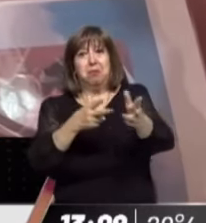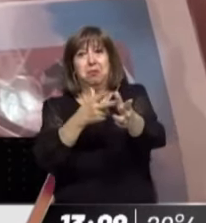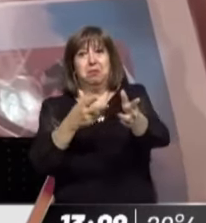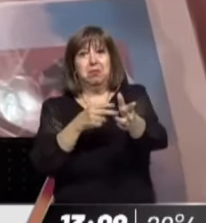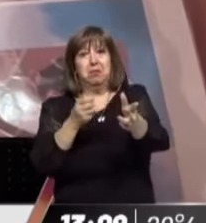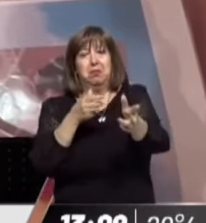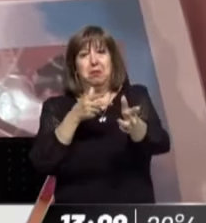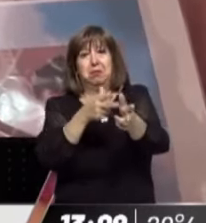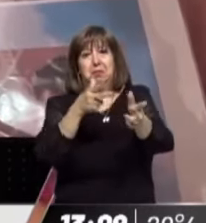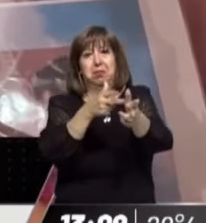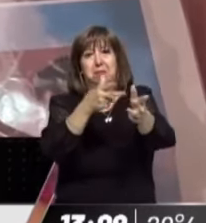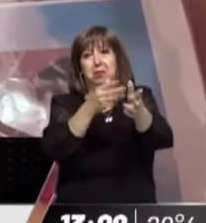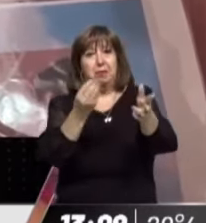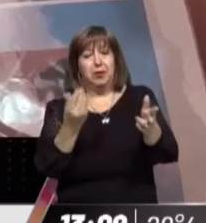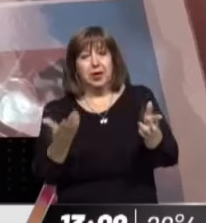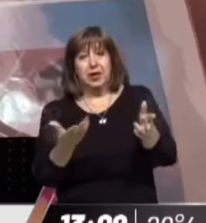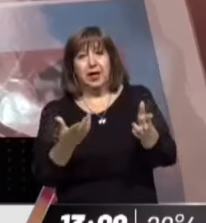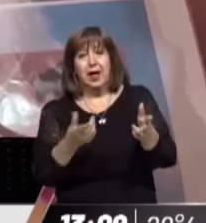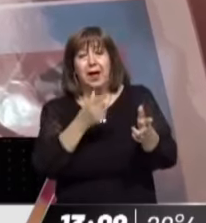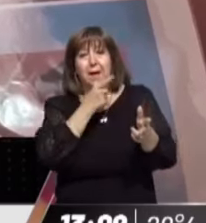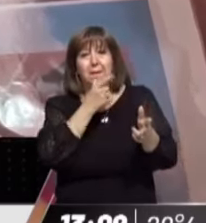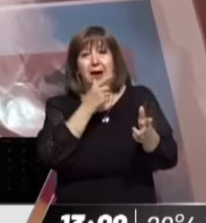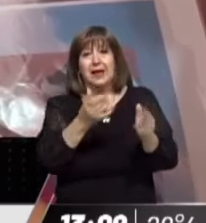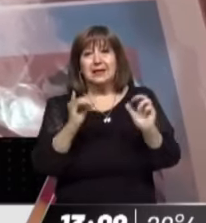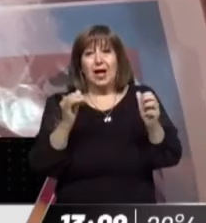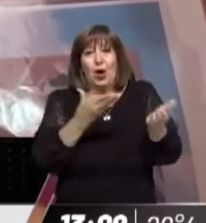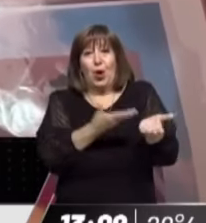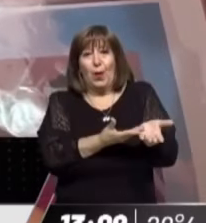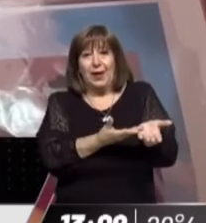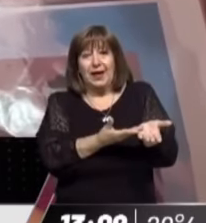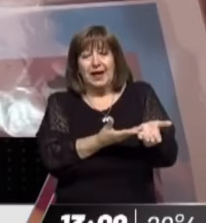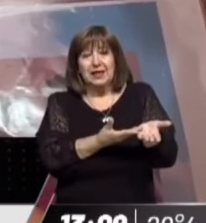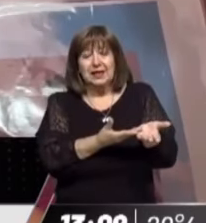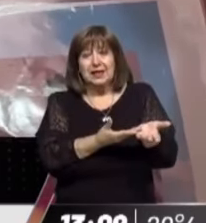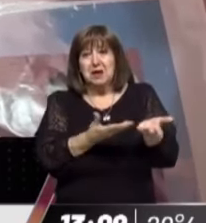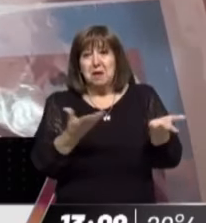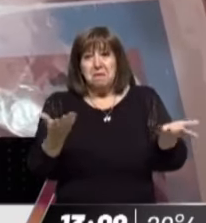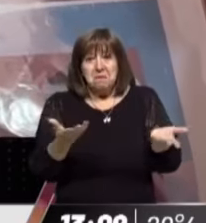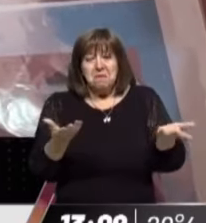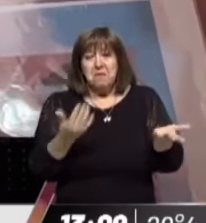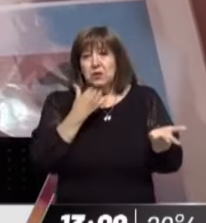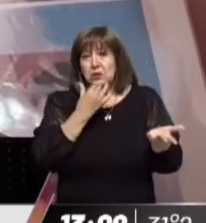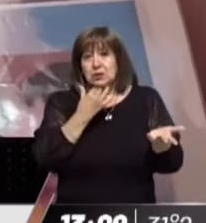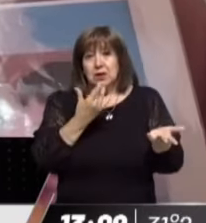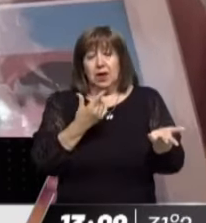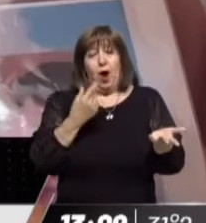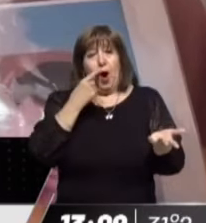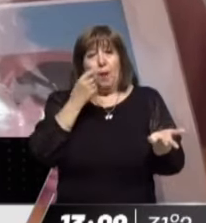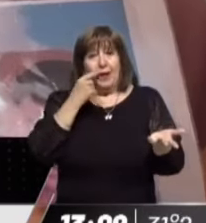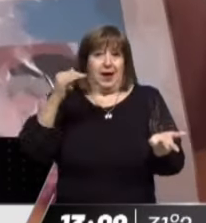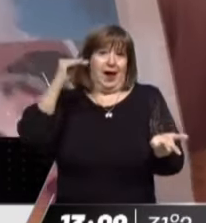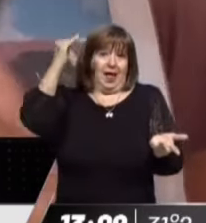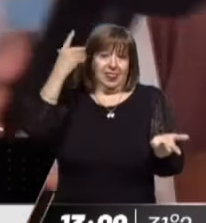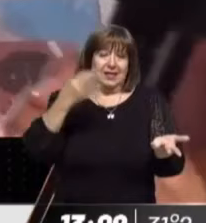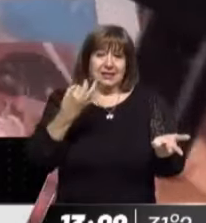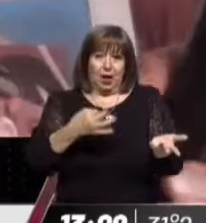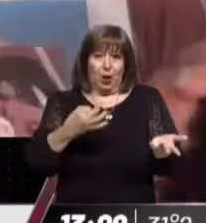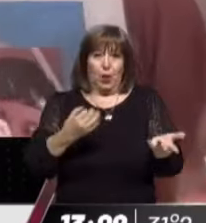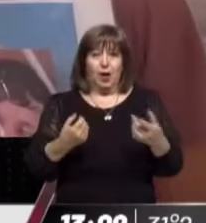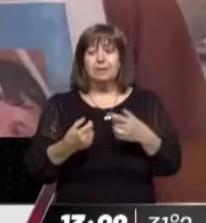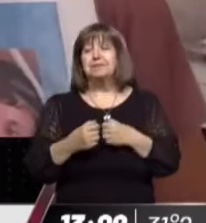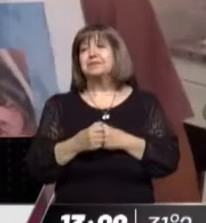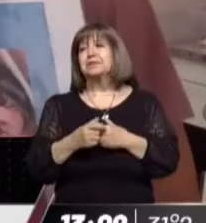sé algo una cosa de adolescencia Pero no él sabía lo que estaba haciendo sabía lo que estaba haciendo la situación es